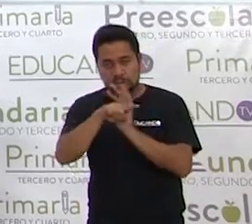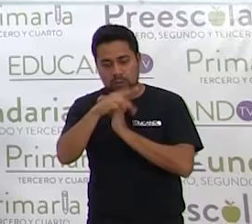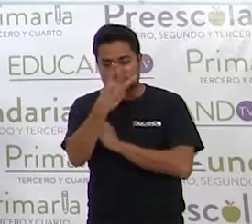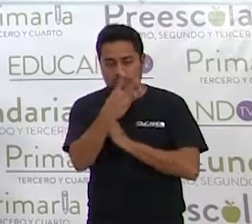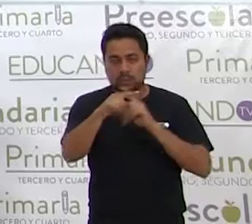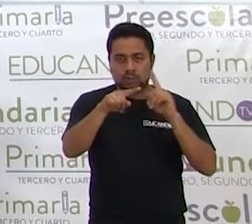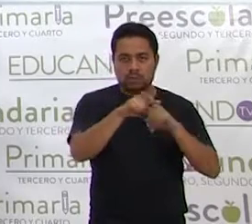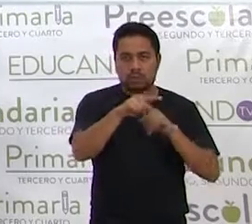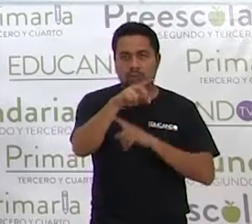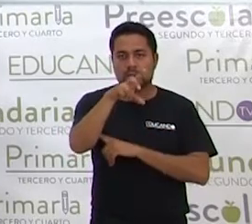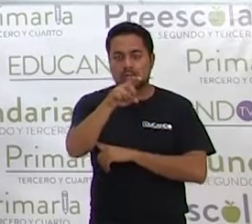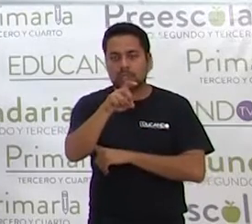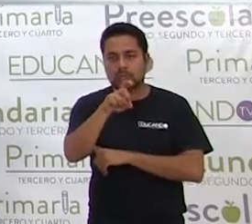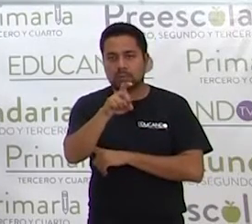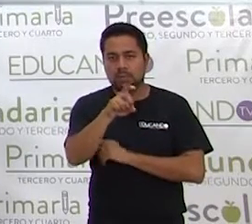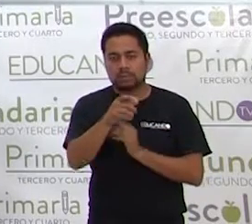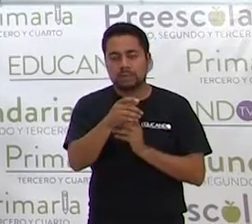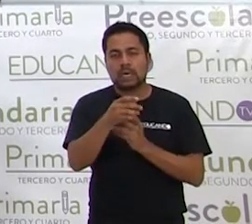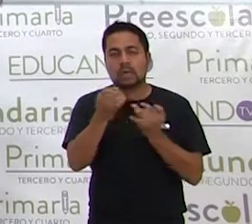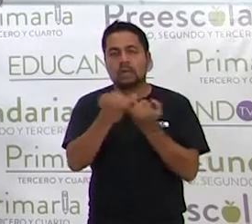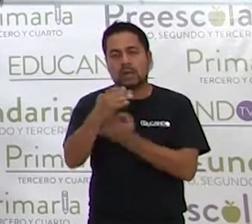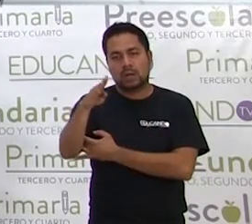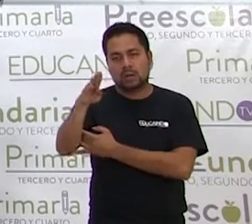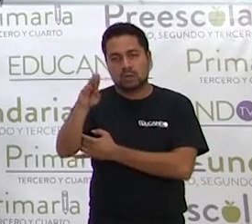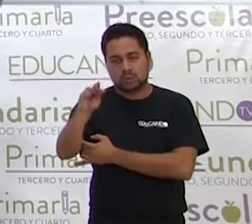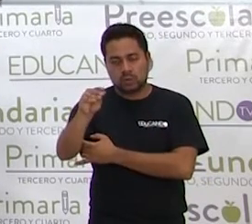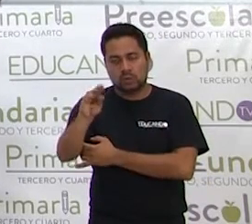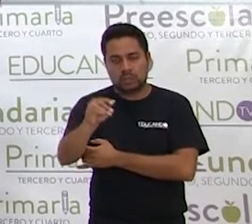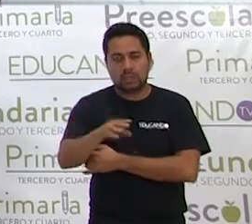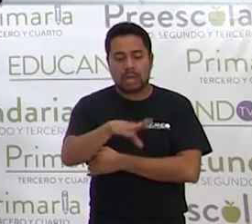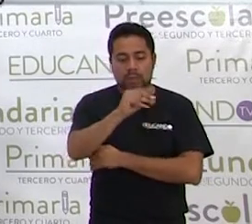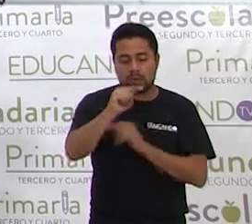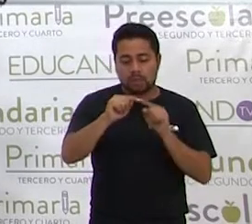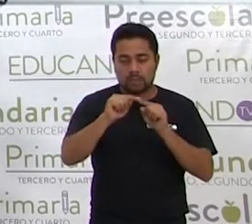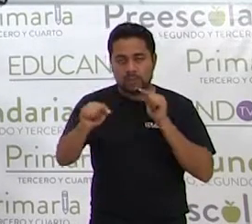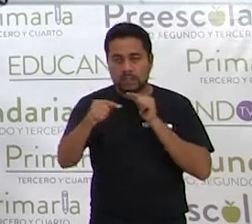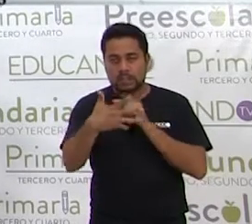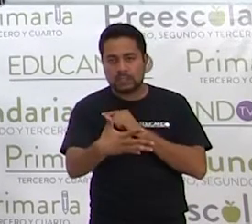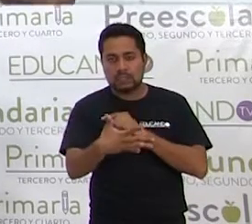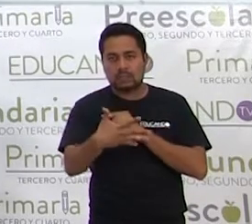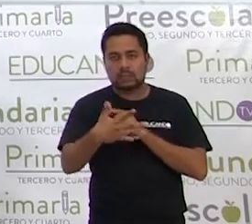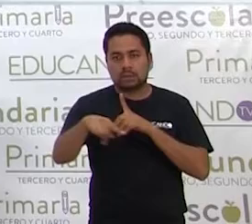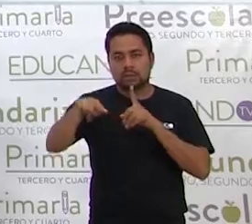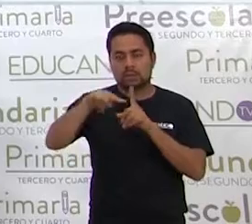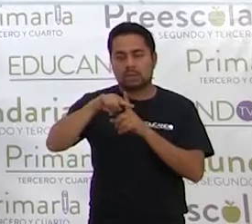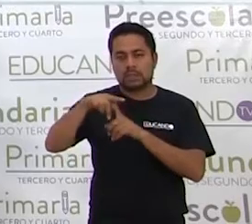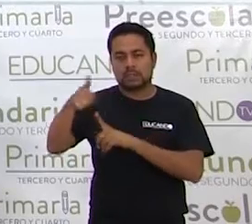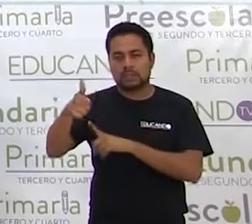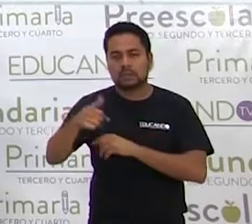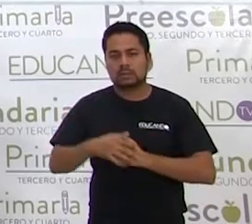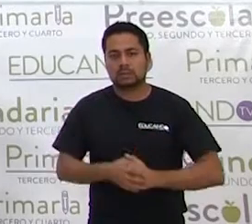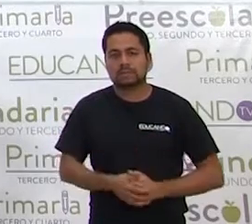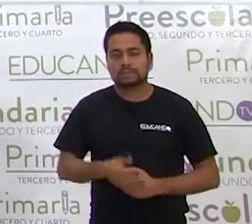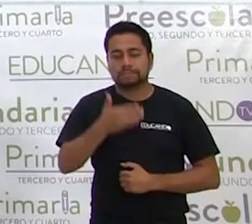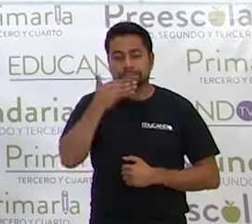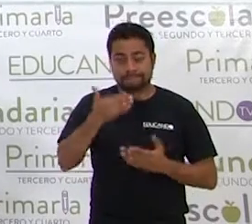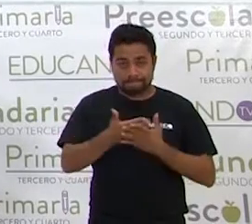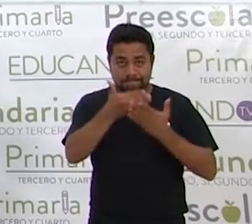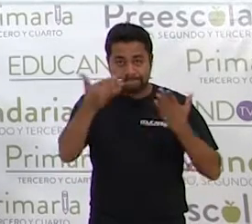por 30 90 noventa quintos más ahora